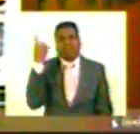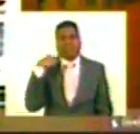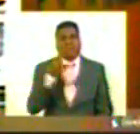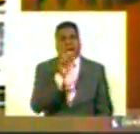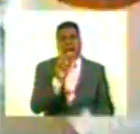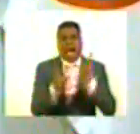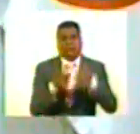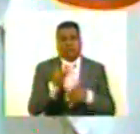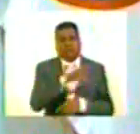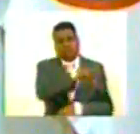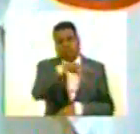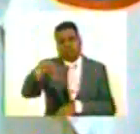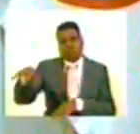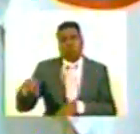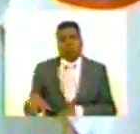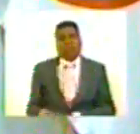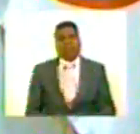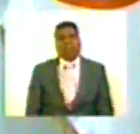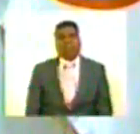Adelante, video.